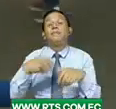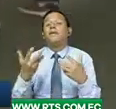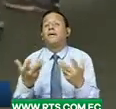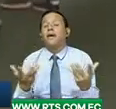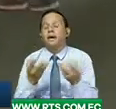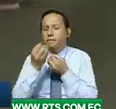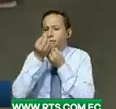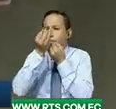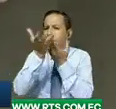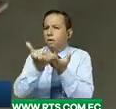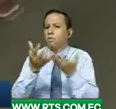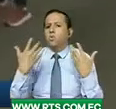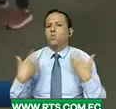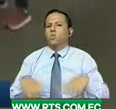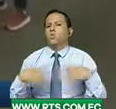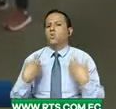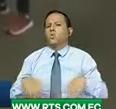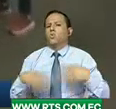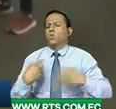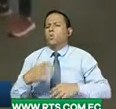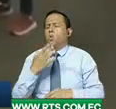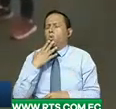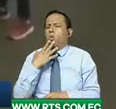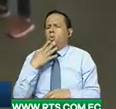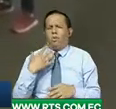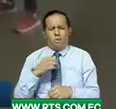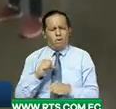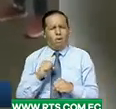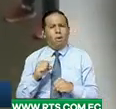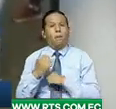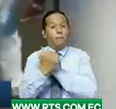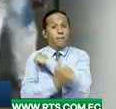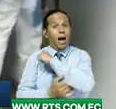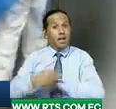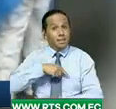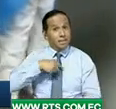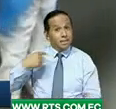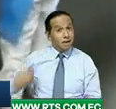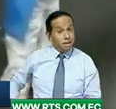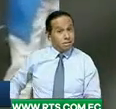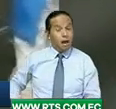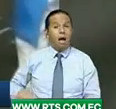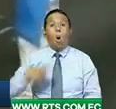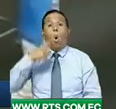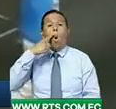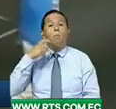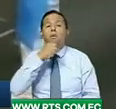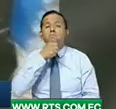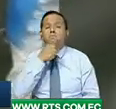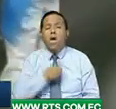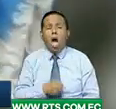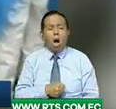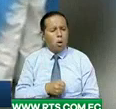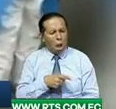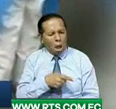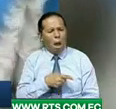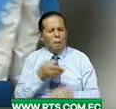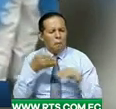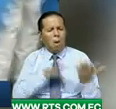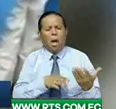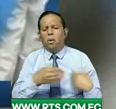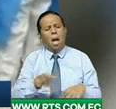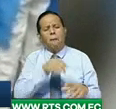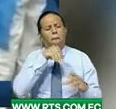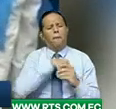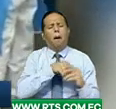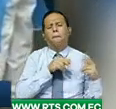les contaremos un insólito hecho. En China enviaron a un adulto mayor a la morgue cuando